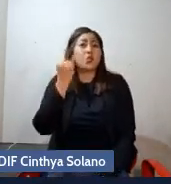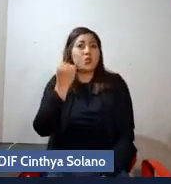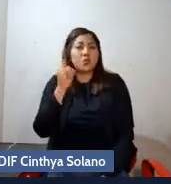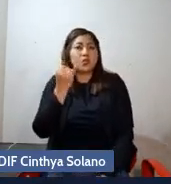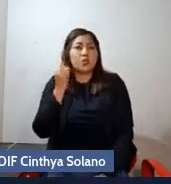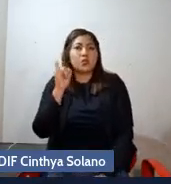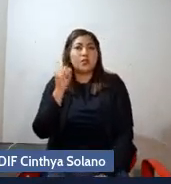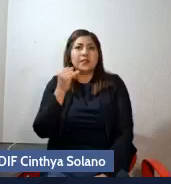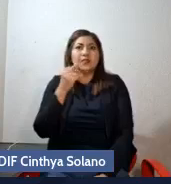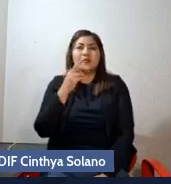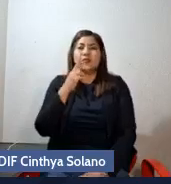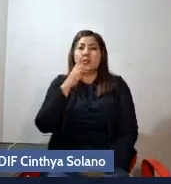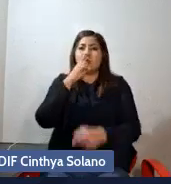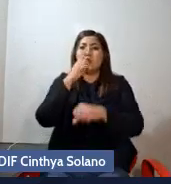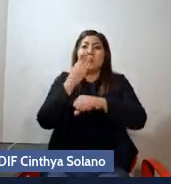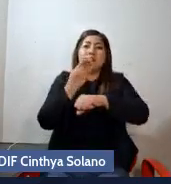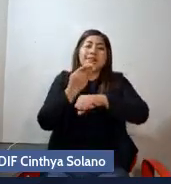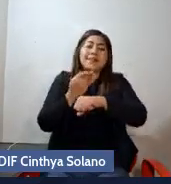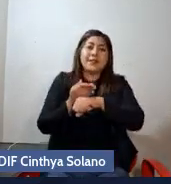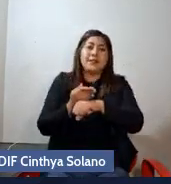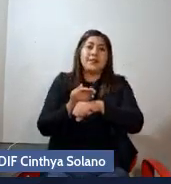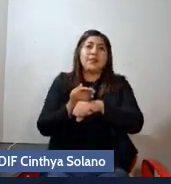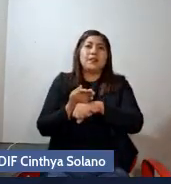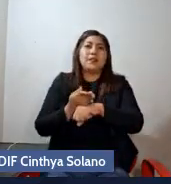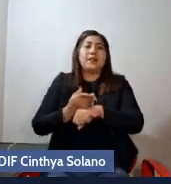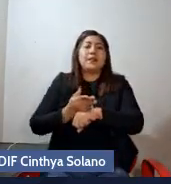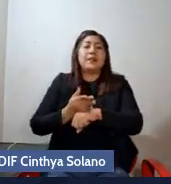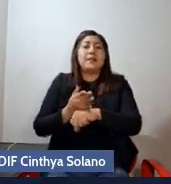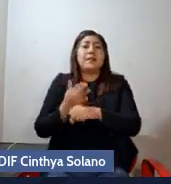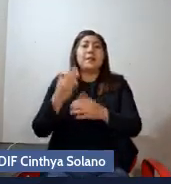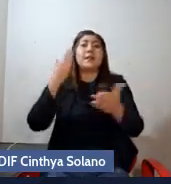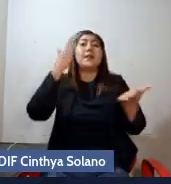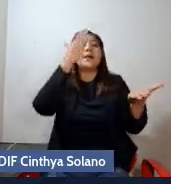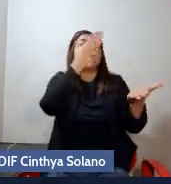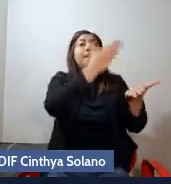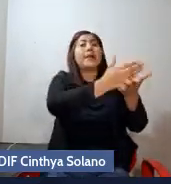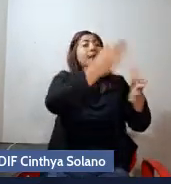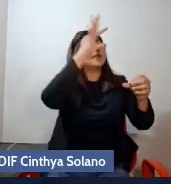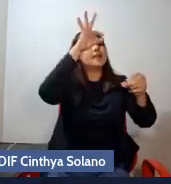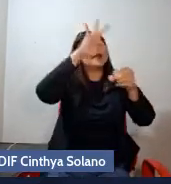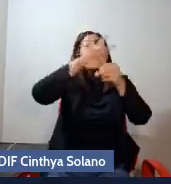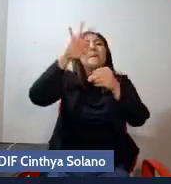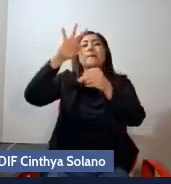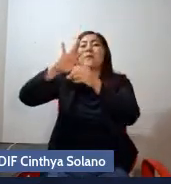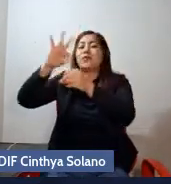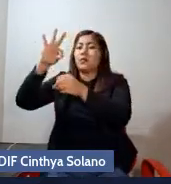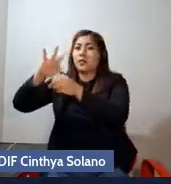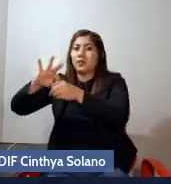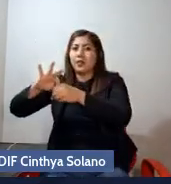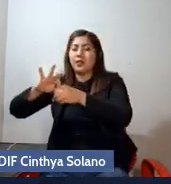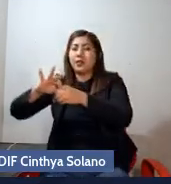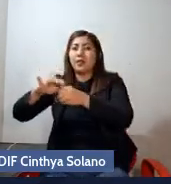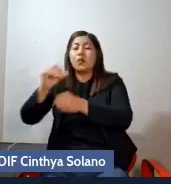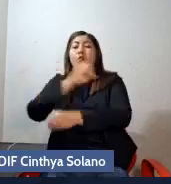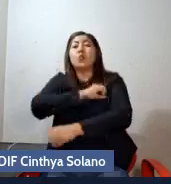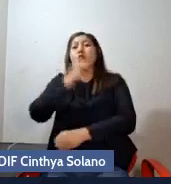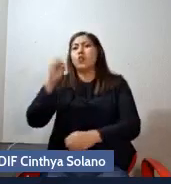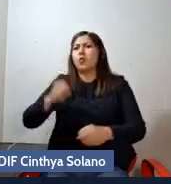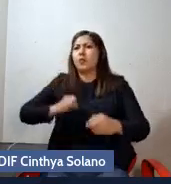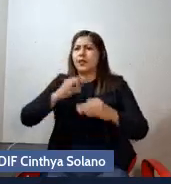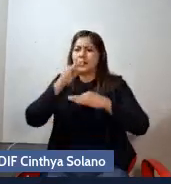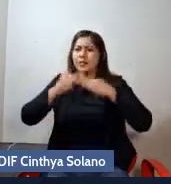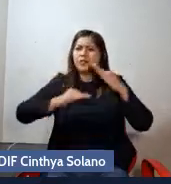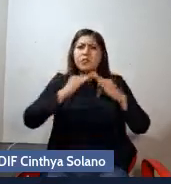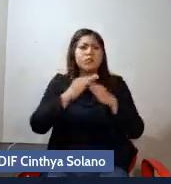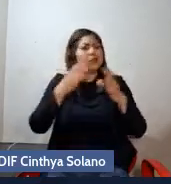verdad salgamos a votar con esta obligación que tenemos como ciudadanas y ciudadanos.